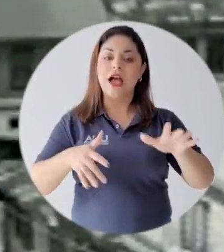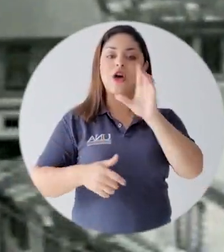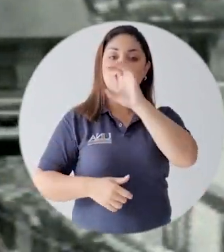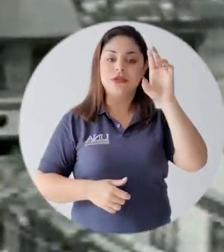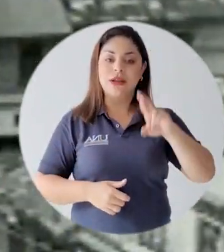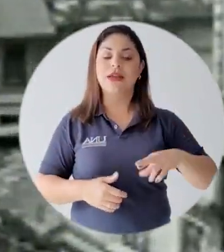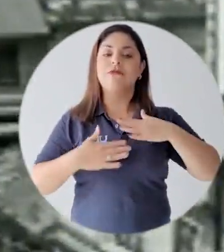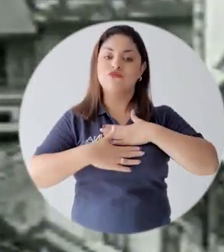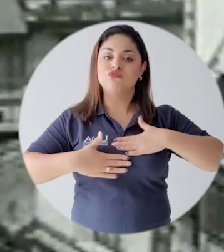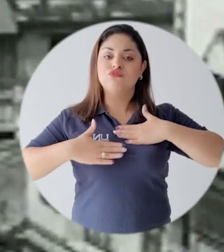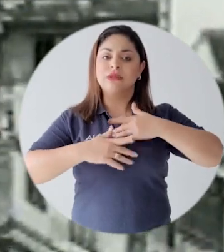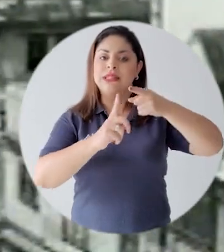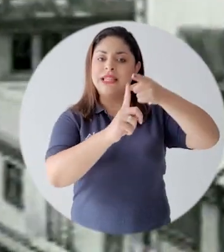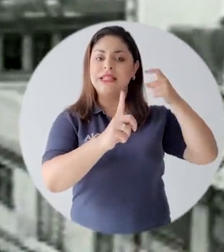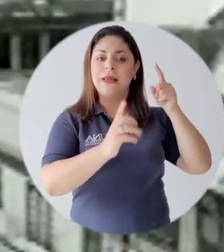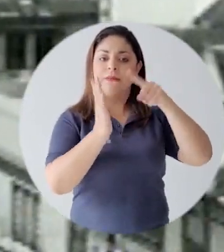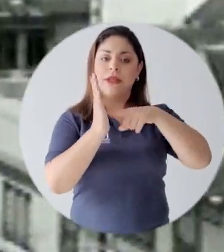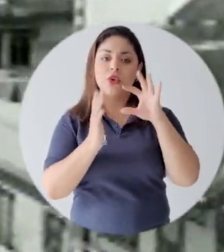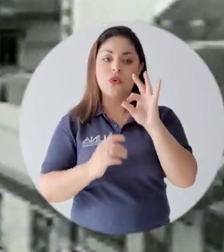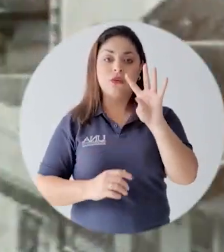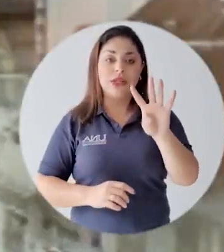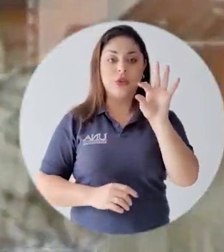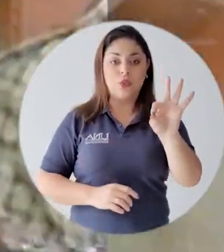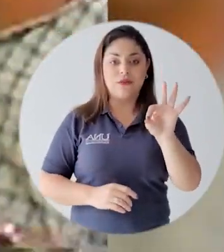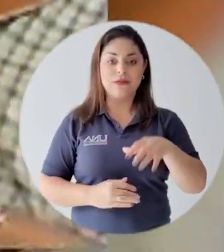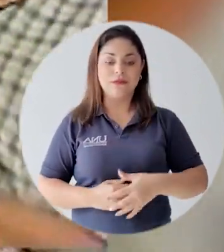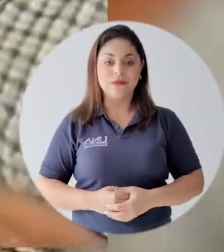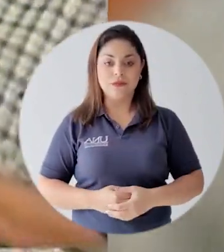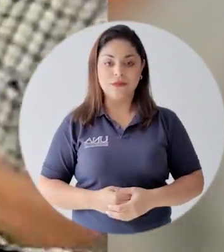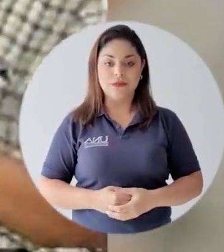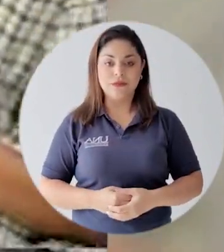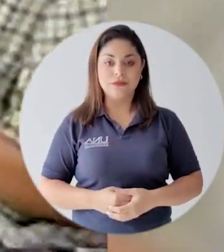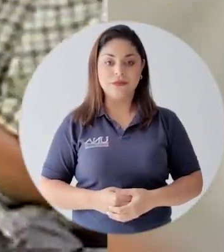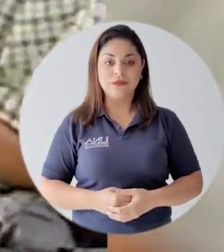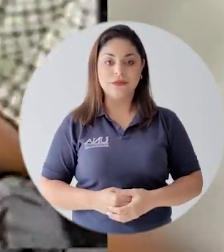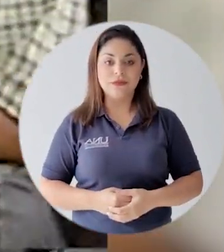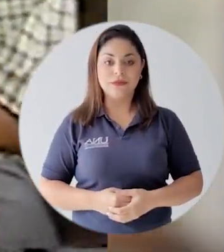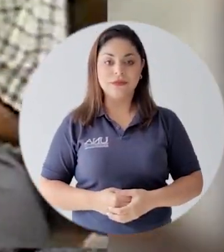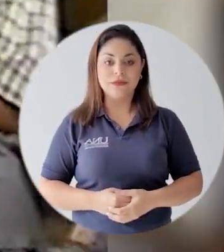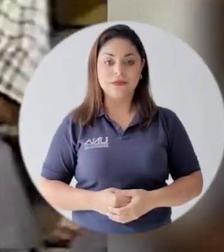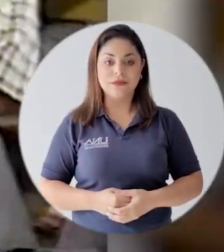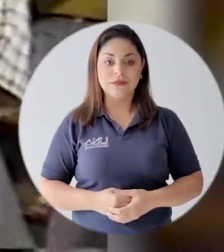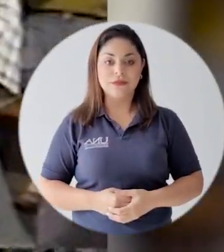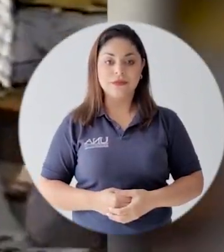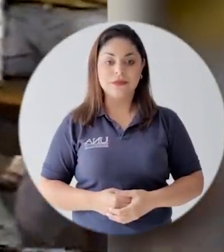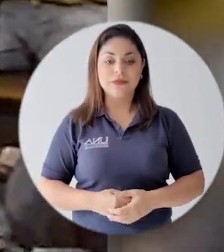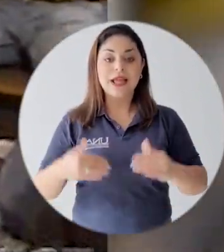que venía gozando Costa Rica desde 1949.